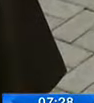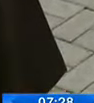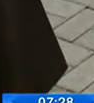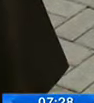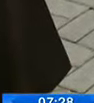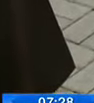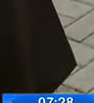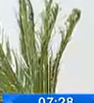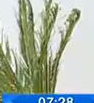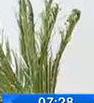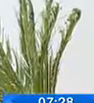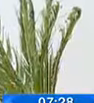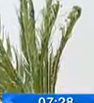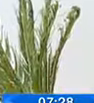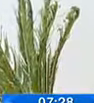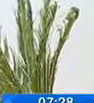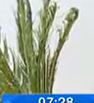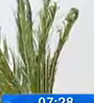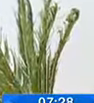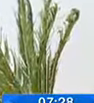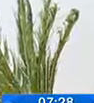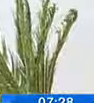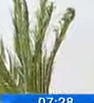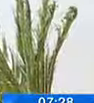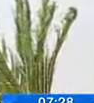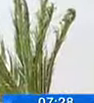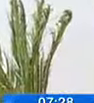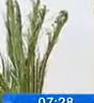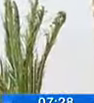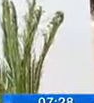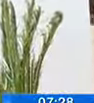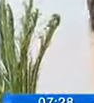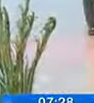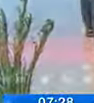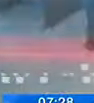Esta información y mucho más al volver acá en el Comercio TV.